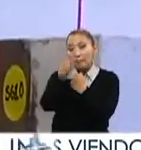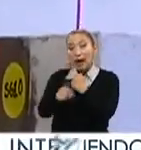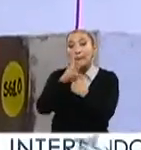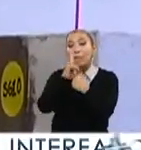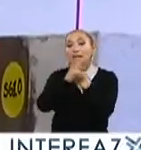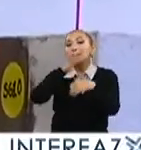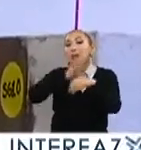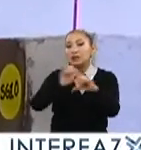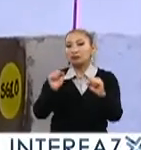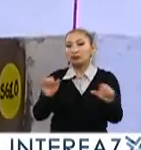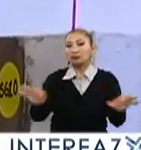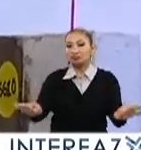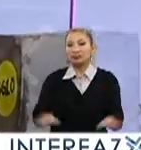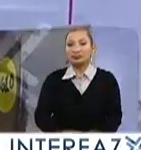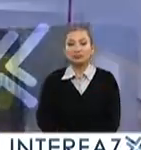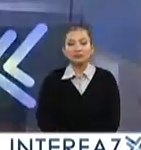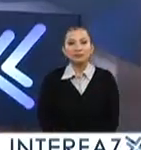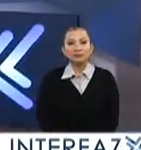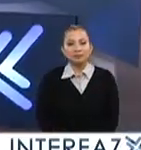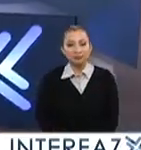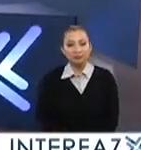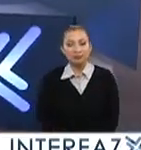un país más seguro.